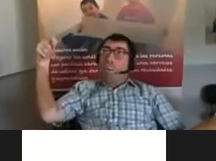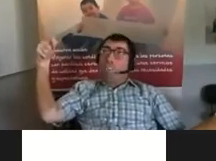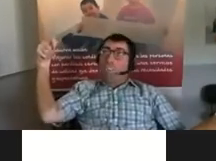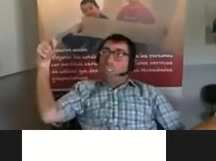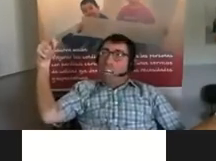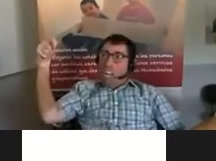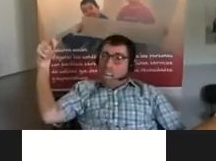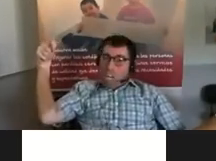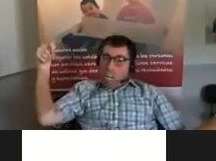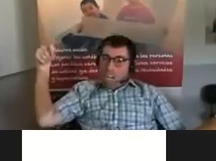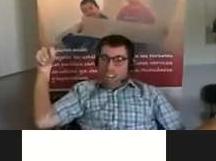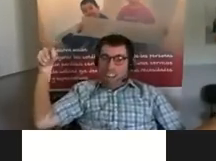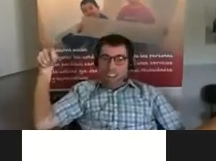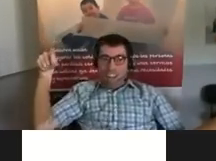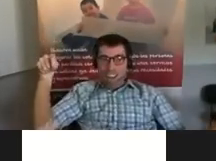te lo puedo permitir.